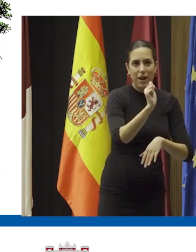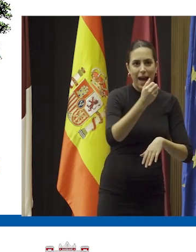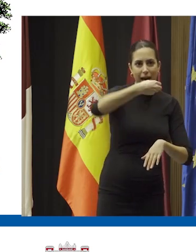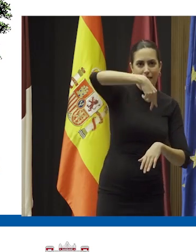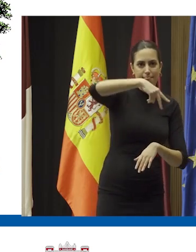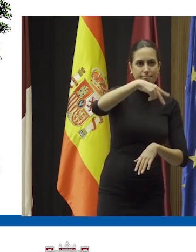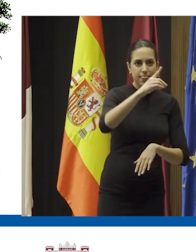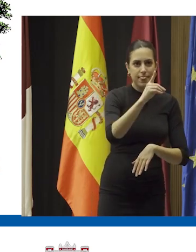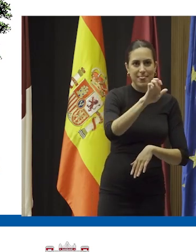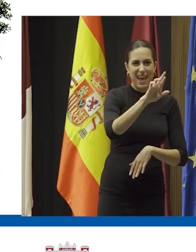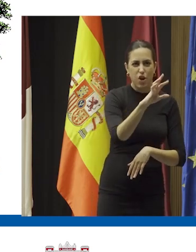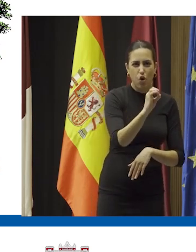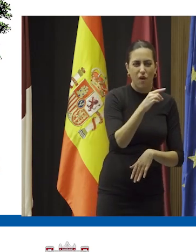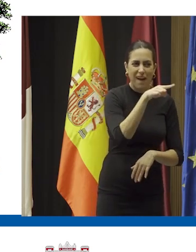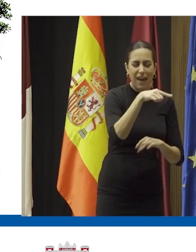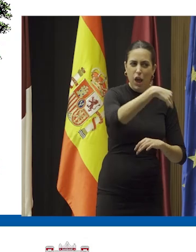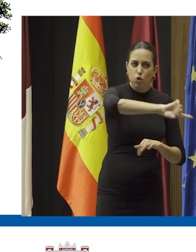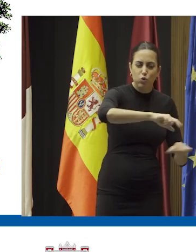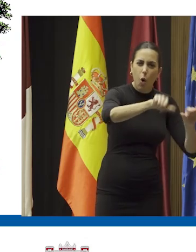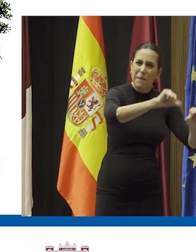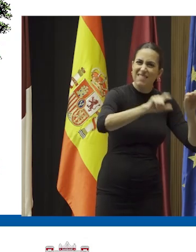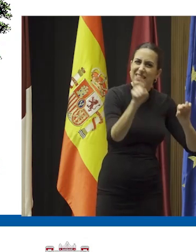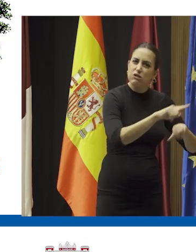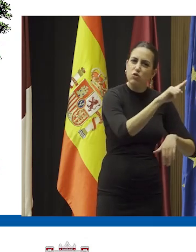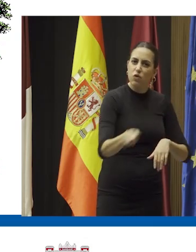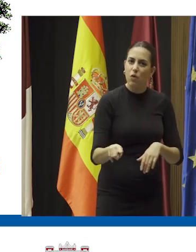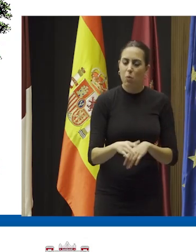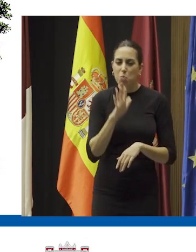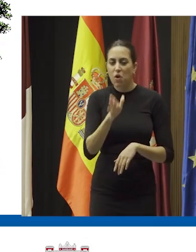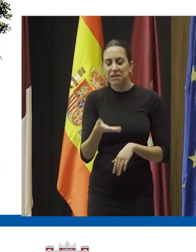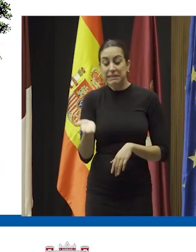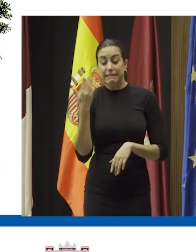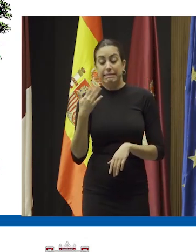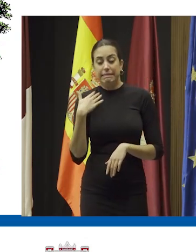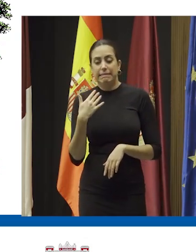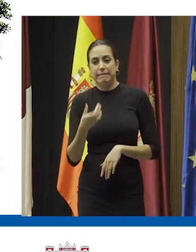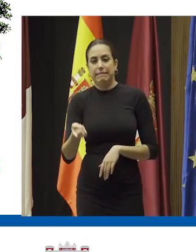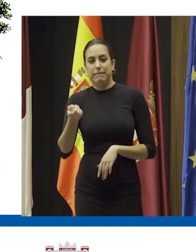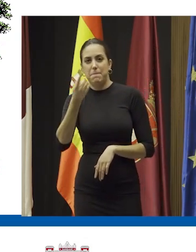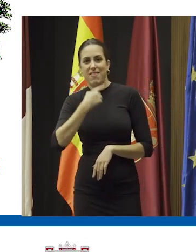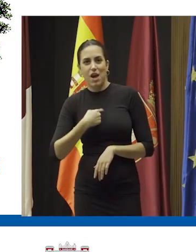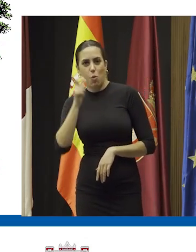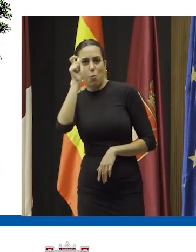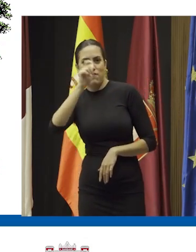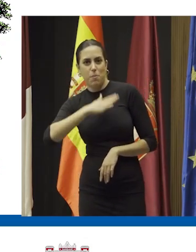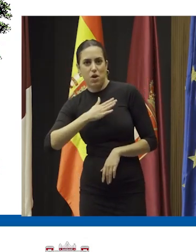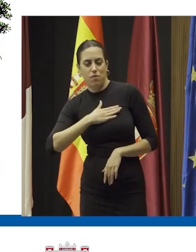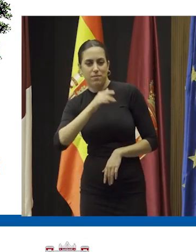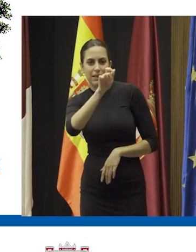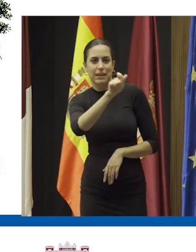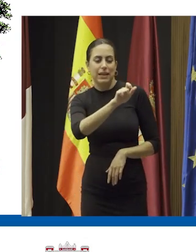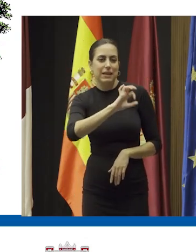de los curanderos. Sí. Yo quiero saber si alguno de ellos, porque a mí me dijeron en mi pueblo un señor